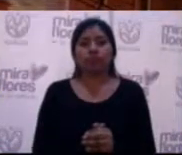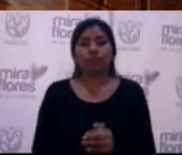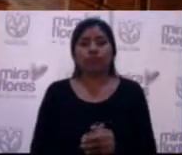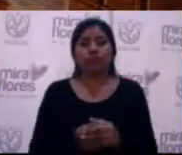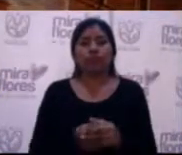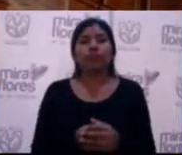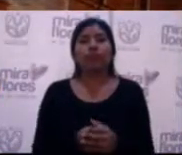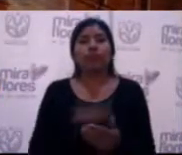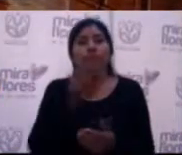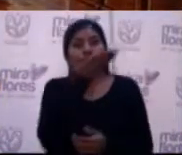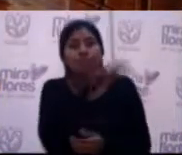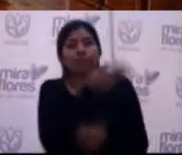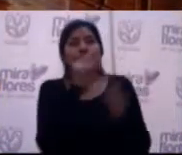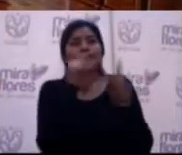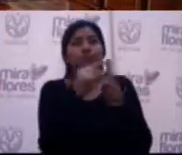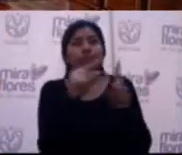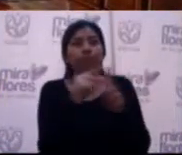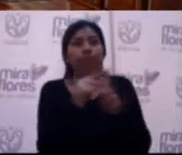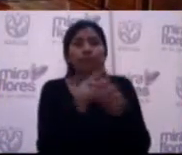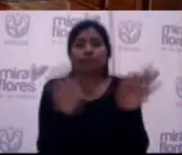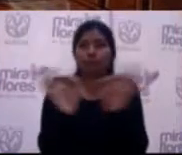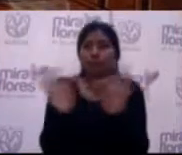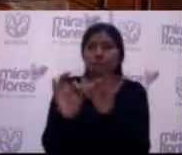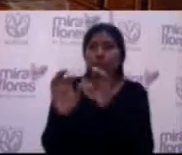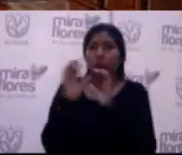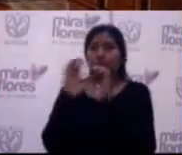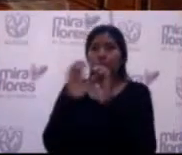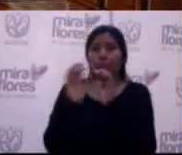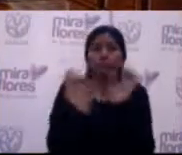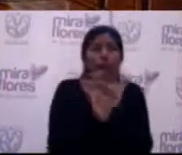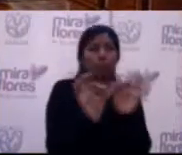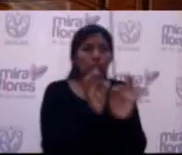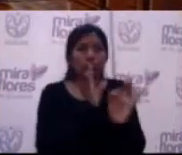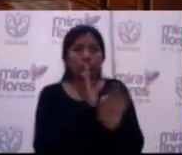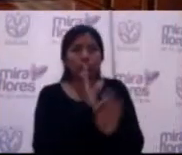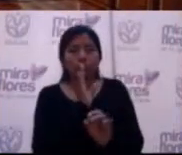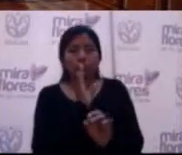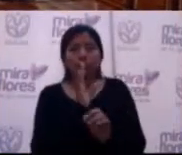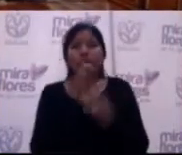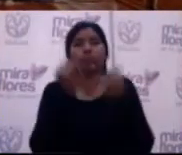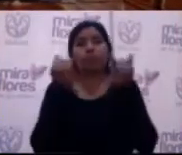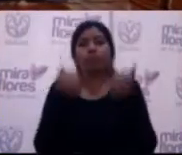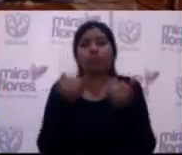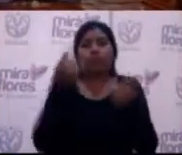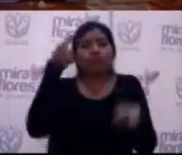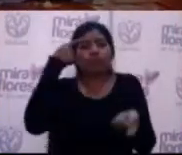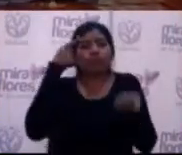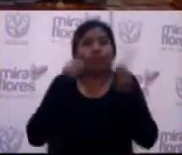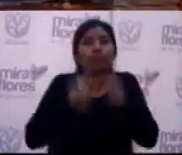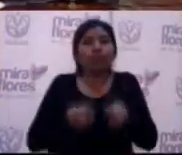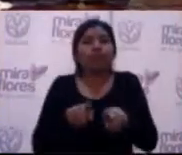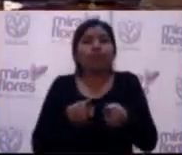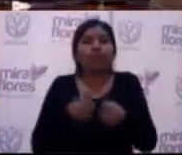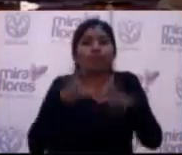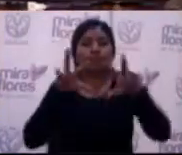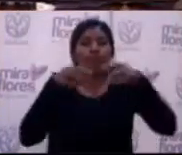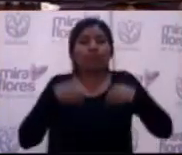Ofrezco el uso de la palabra. No habiendo debate, procederemos al voto. Aquellos miembros del consejo que estén a favor de aprobar esta solicitud,